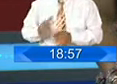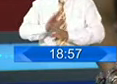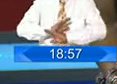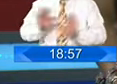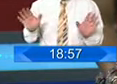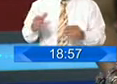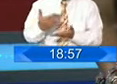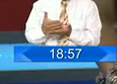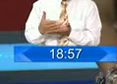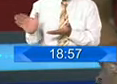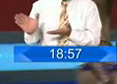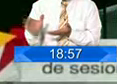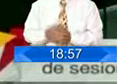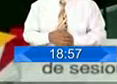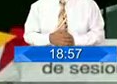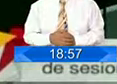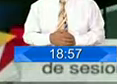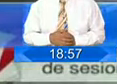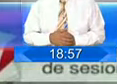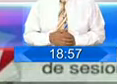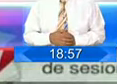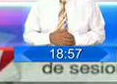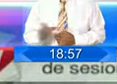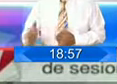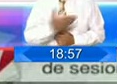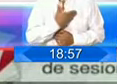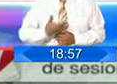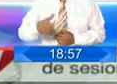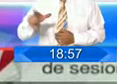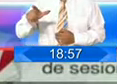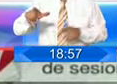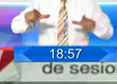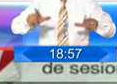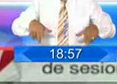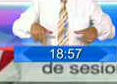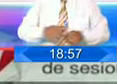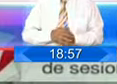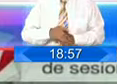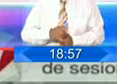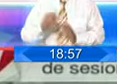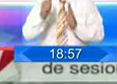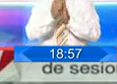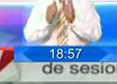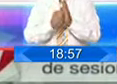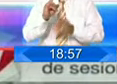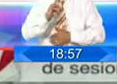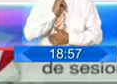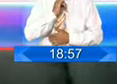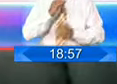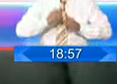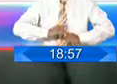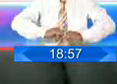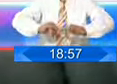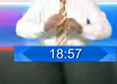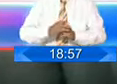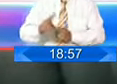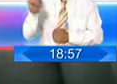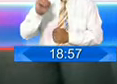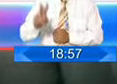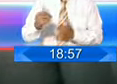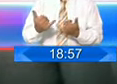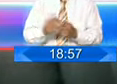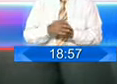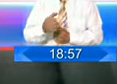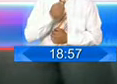del Ecuador. El presidente Lenín Moreno continúa desarrollando su agenda en los Estados Unidos. Este viernes ofreció